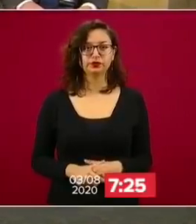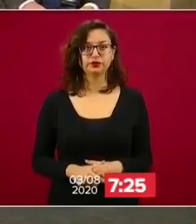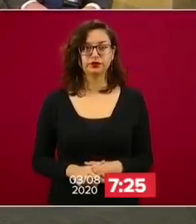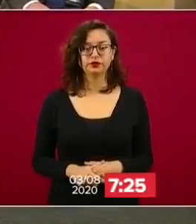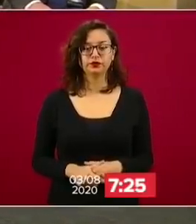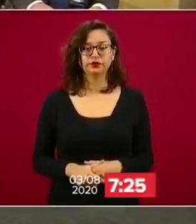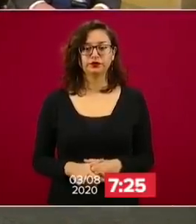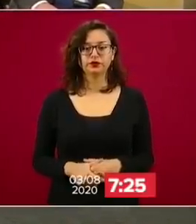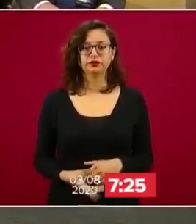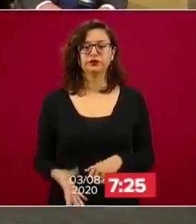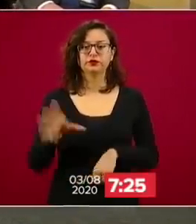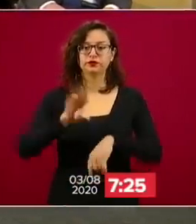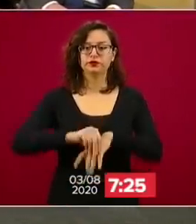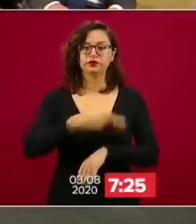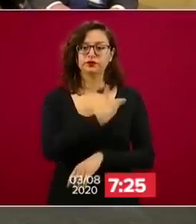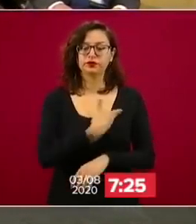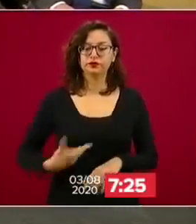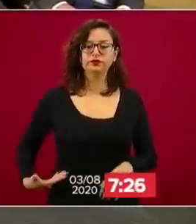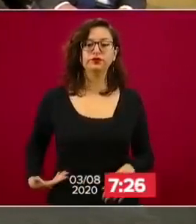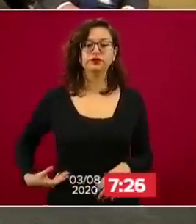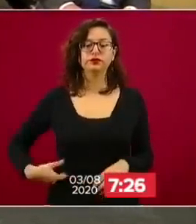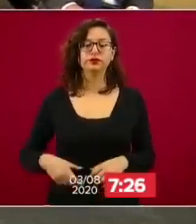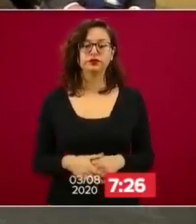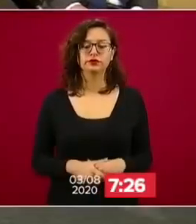Gracias. Con su permiso, señor presidente,